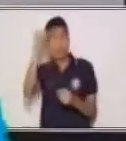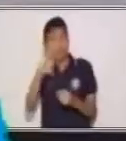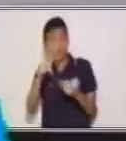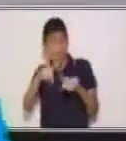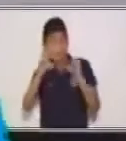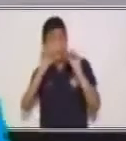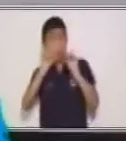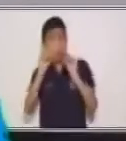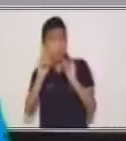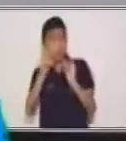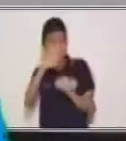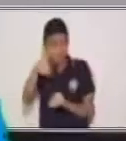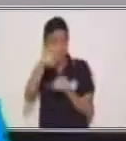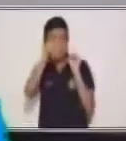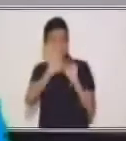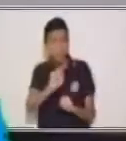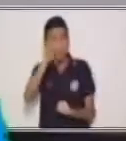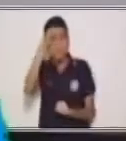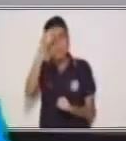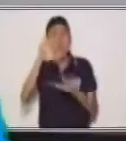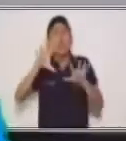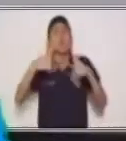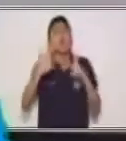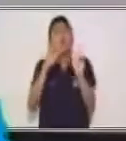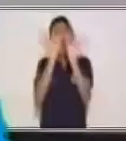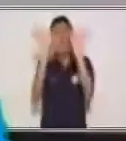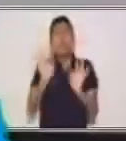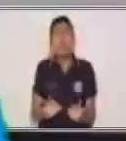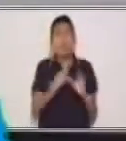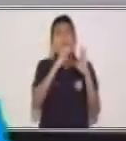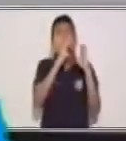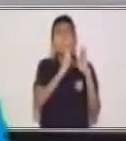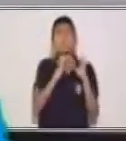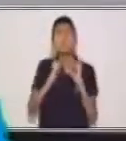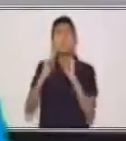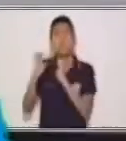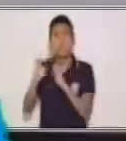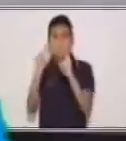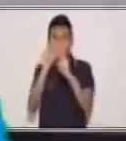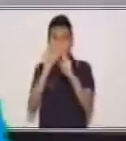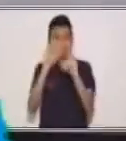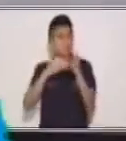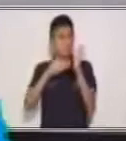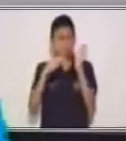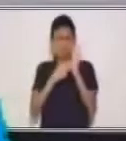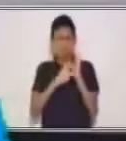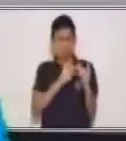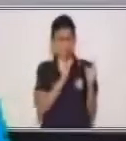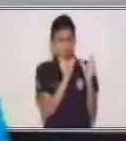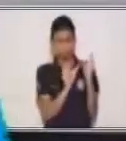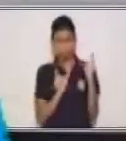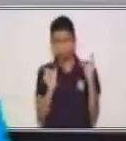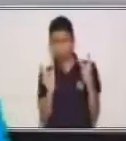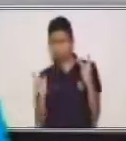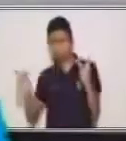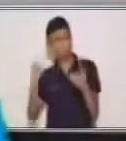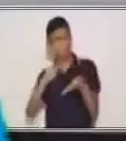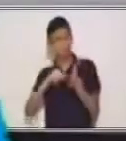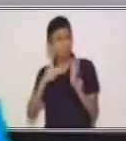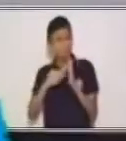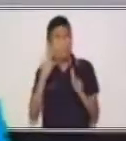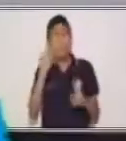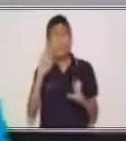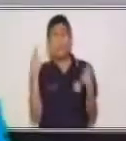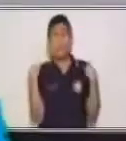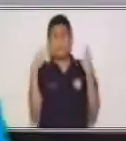nosotros vamos a estudiar la organización de las palabras, cómo están estructuradas y qué significado tiene cada una de ellas. El idioma